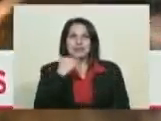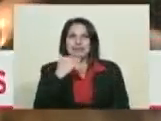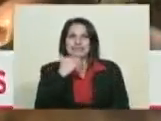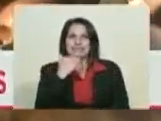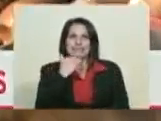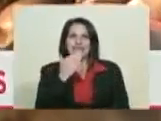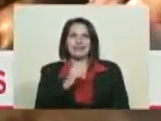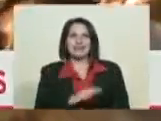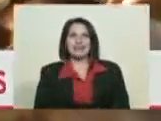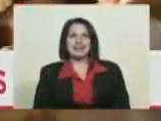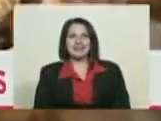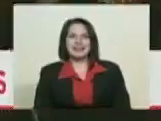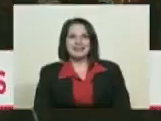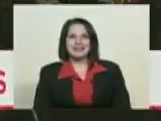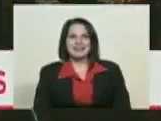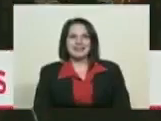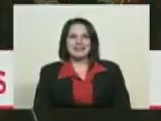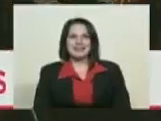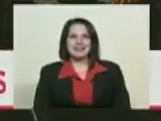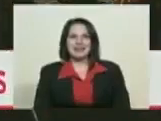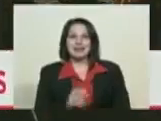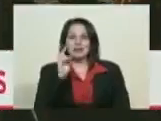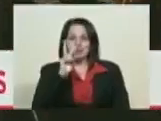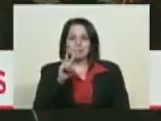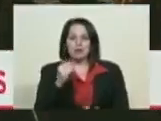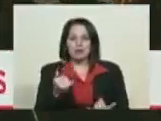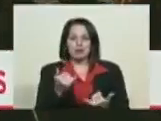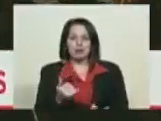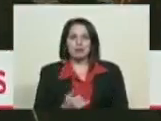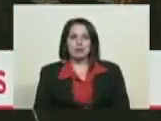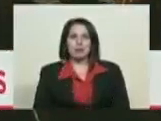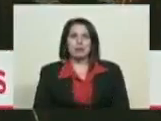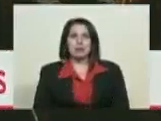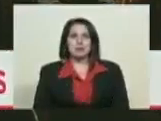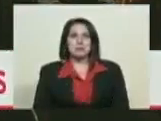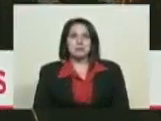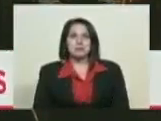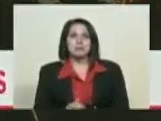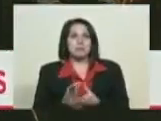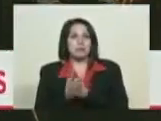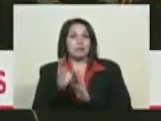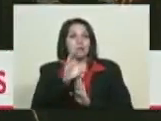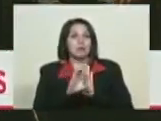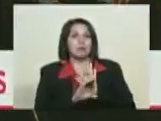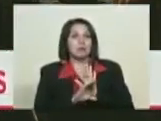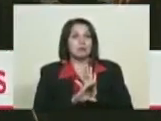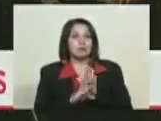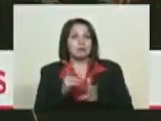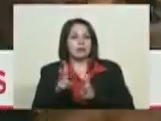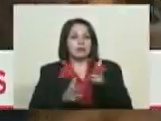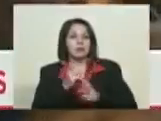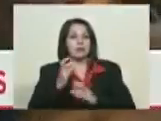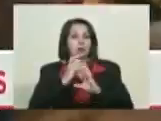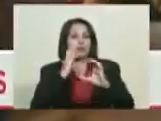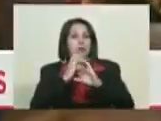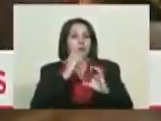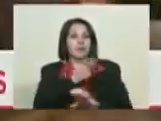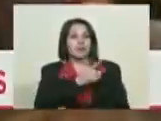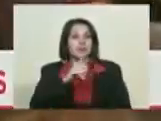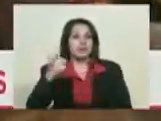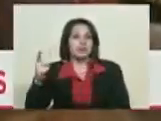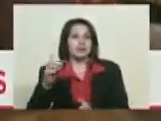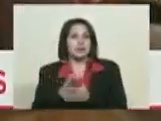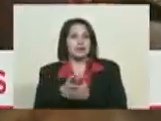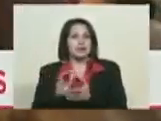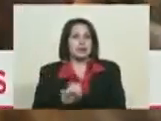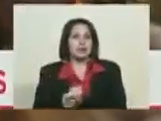Casi. Nos vemos ahora. Este compañero hizo el curso conmigo en Metrobús de chofer y fuimos grandes